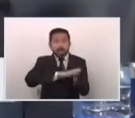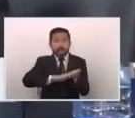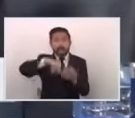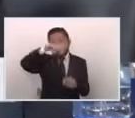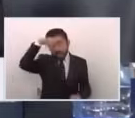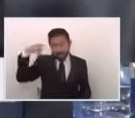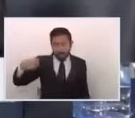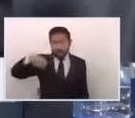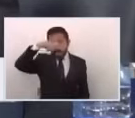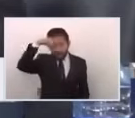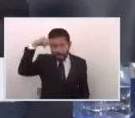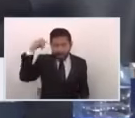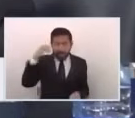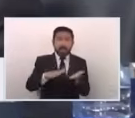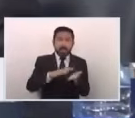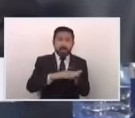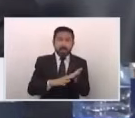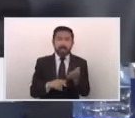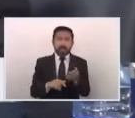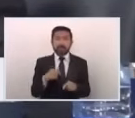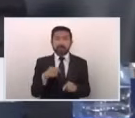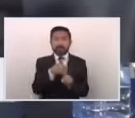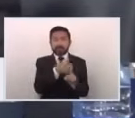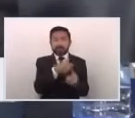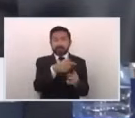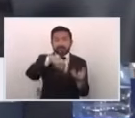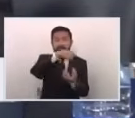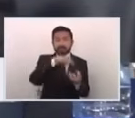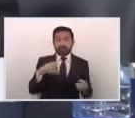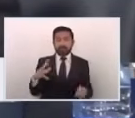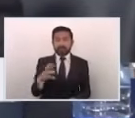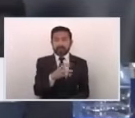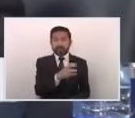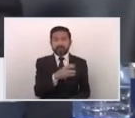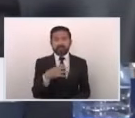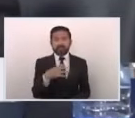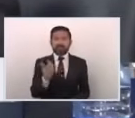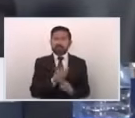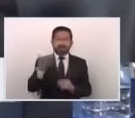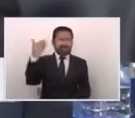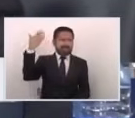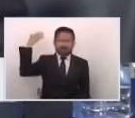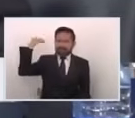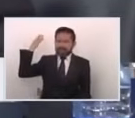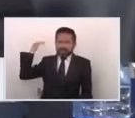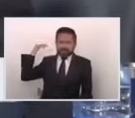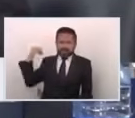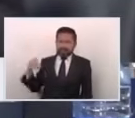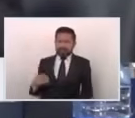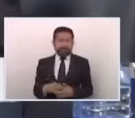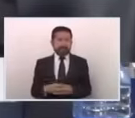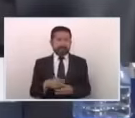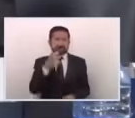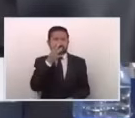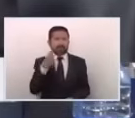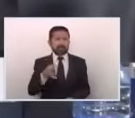gobernabilidad. La verdad es que nosotros venimos de épocas en donde, de